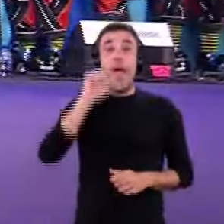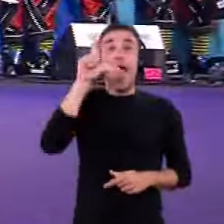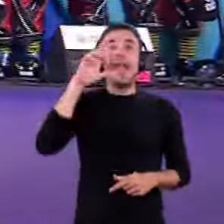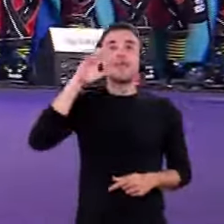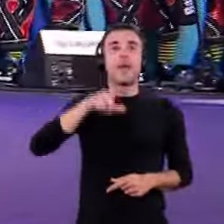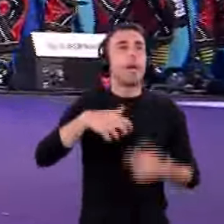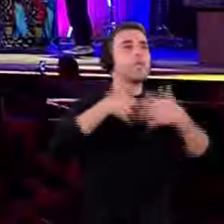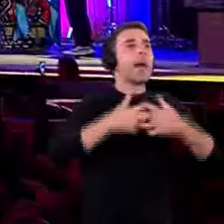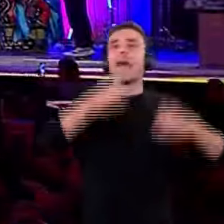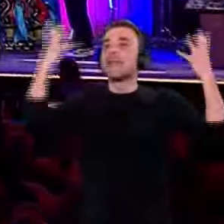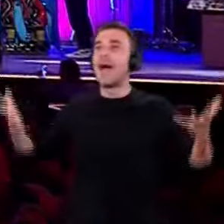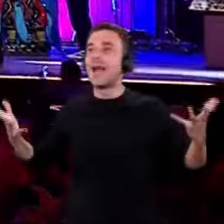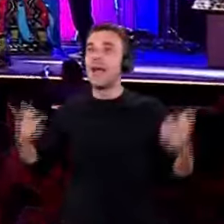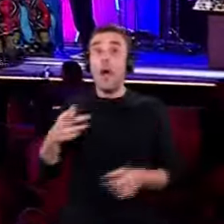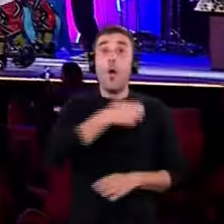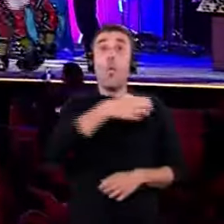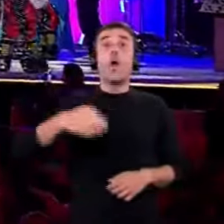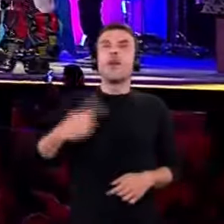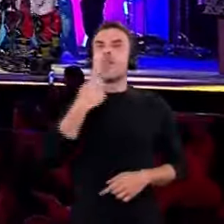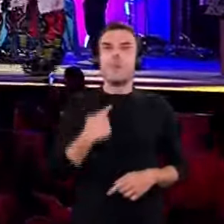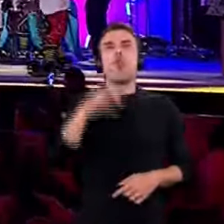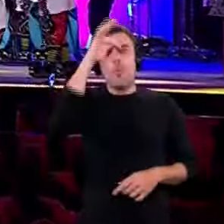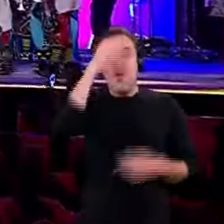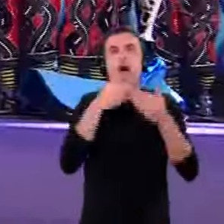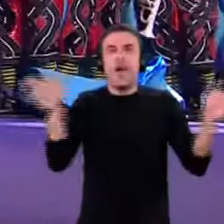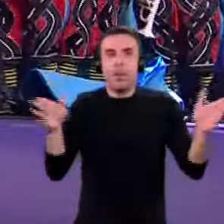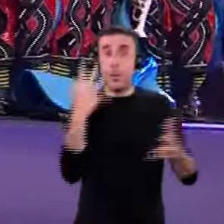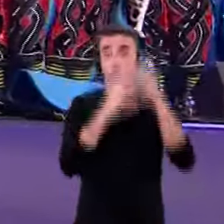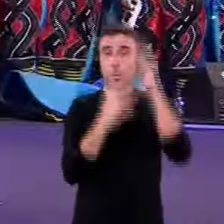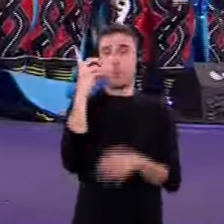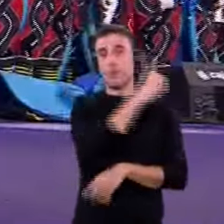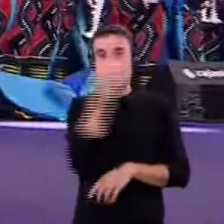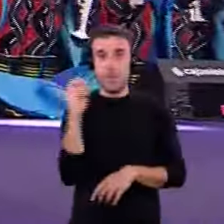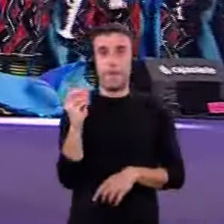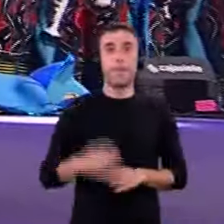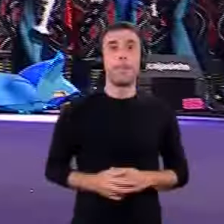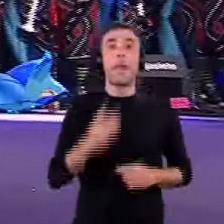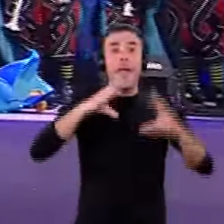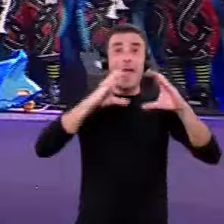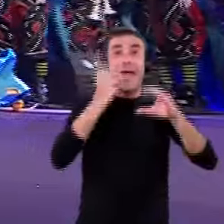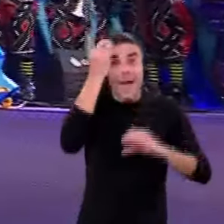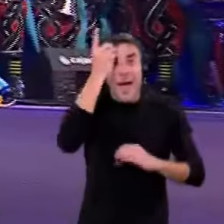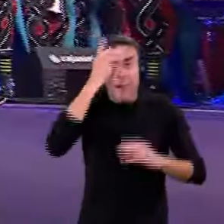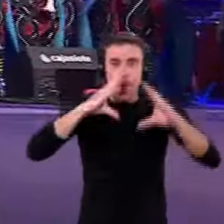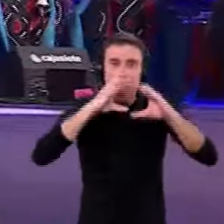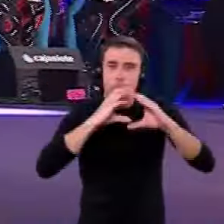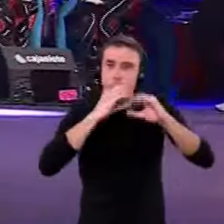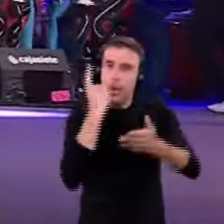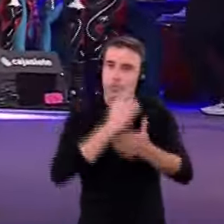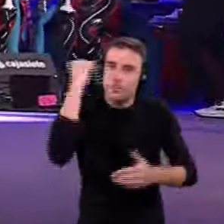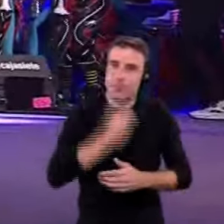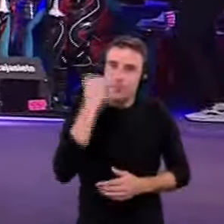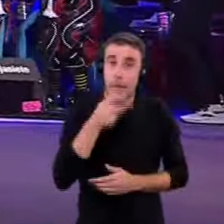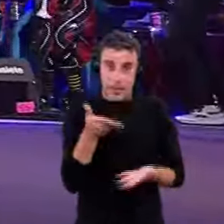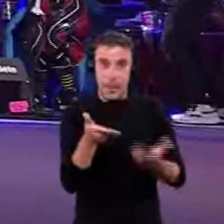¿Cómo están esas máquinas? Que el domingo abra. Calculo 100. Que tenga tierna la carne de cabra. Este es. A ver